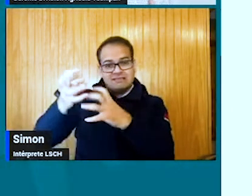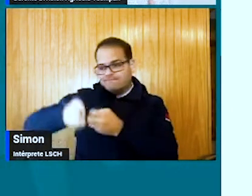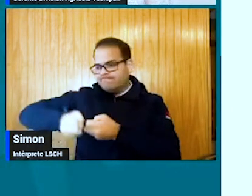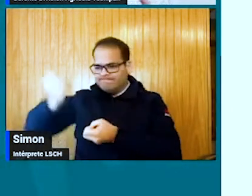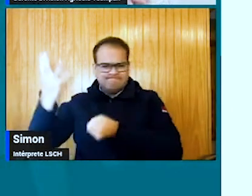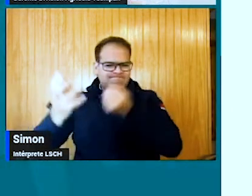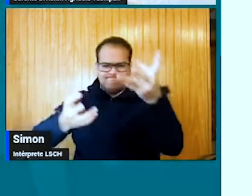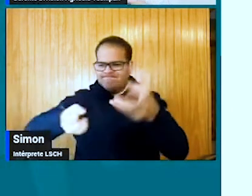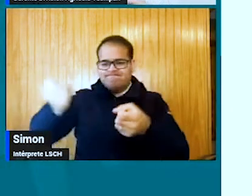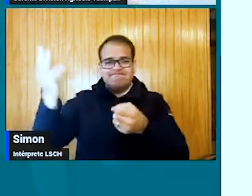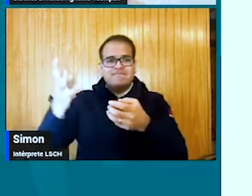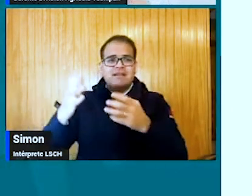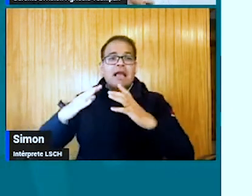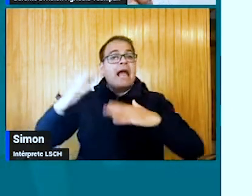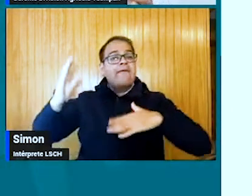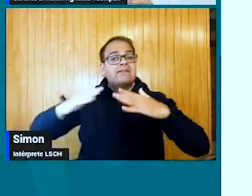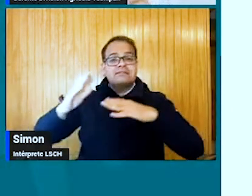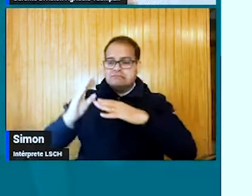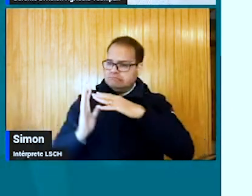forman una capa